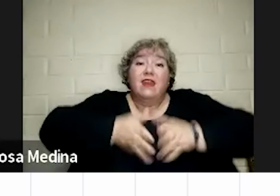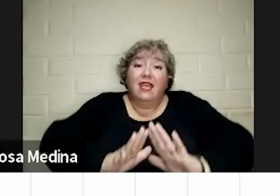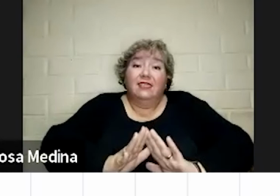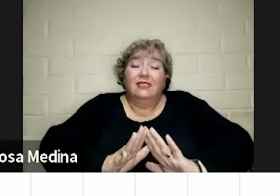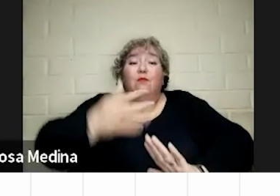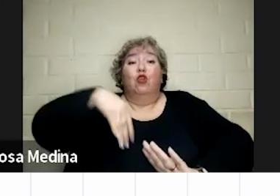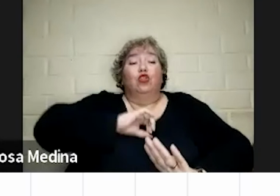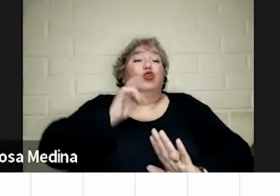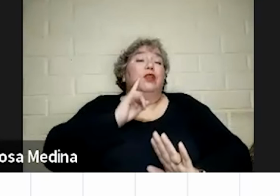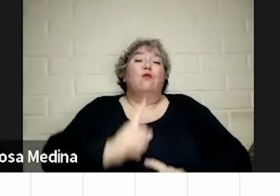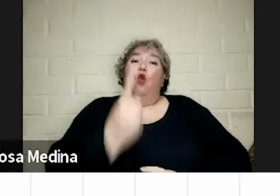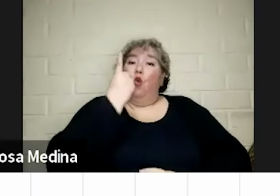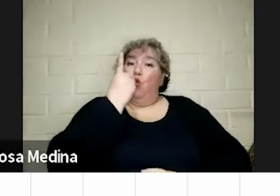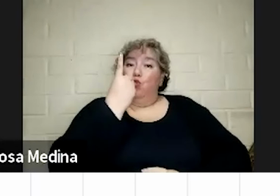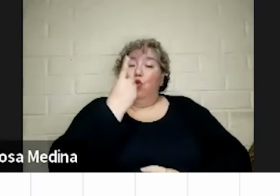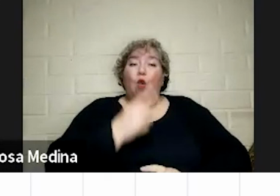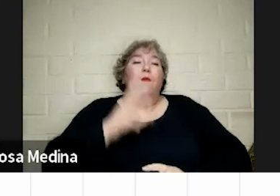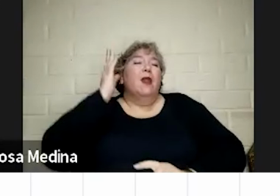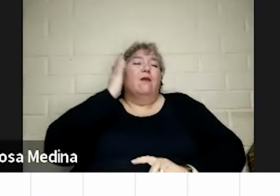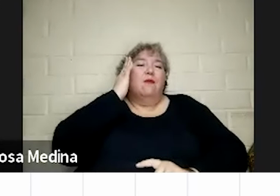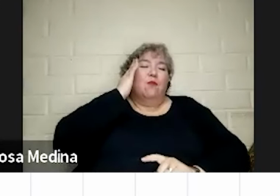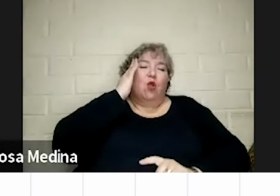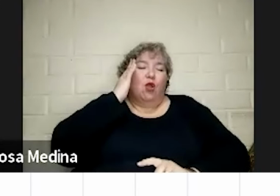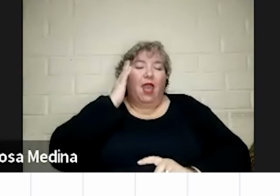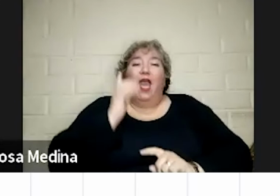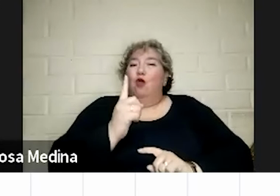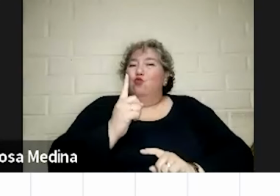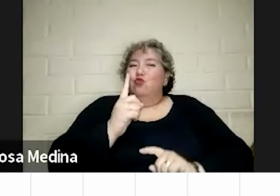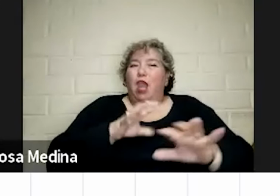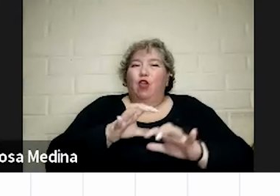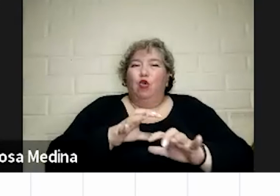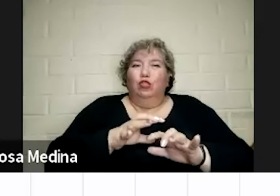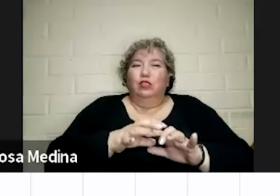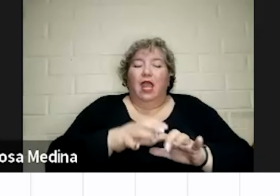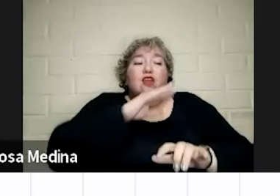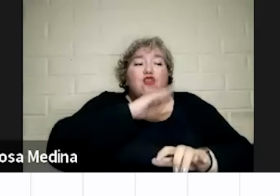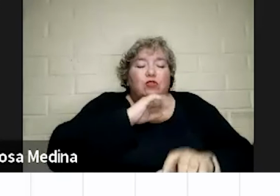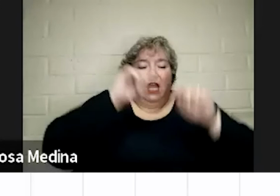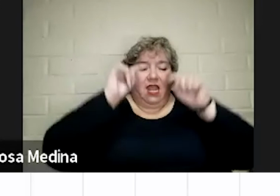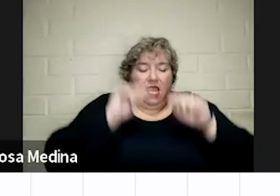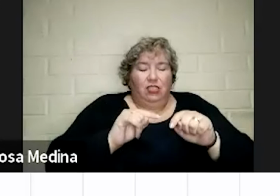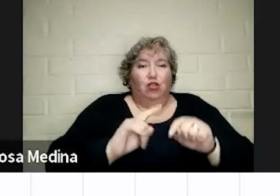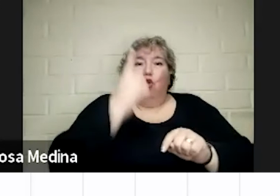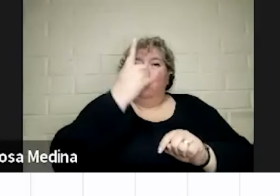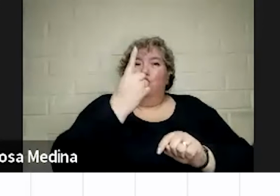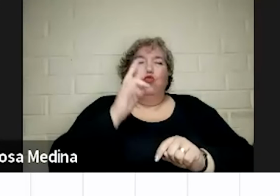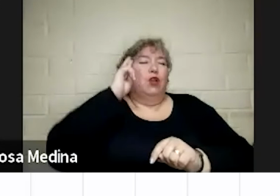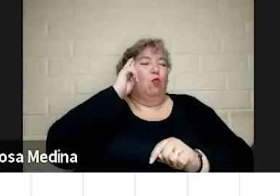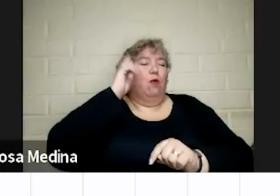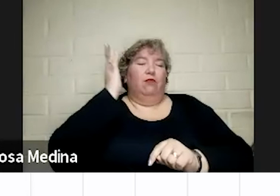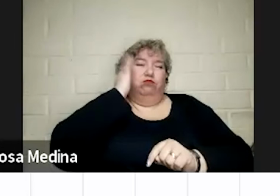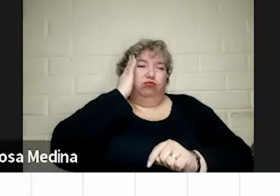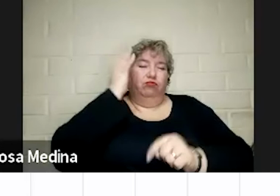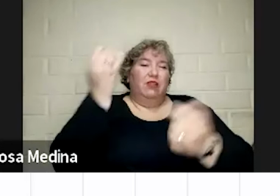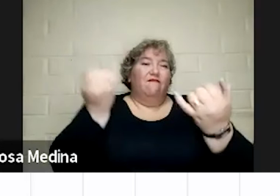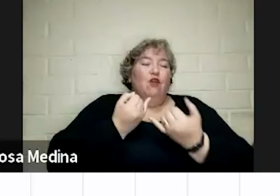una unidad de representación. Solo podemos recordar una cosa al momento y operar con ese recuerdo, ¿cierto? Con esa información.